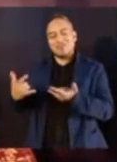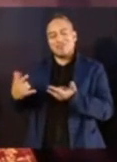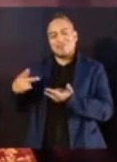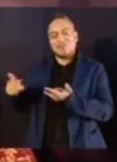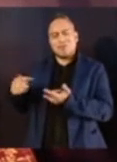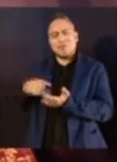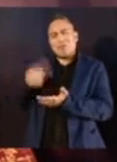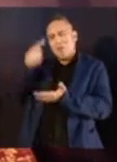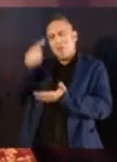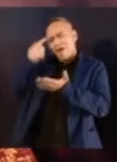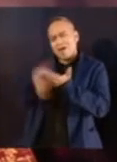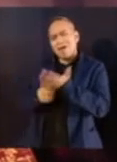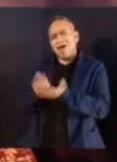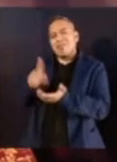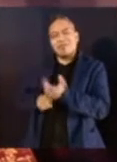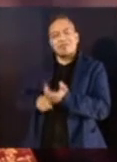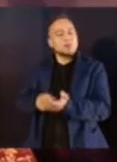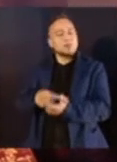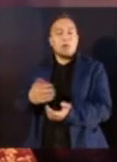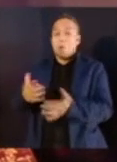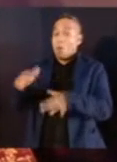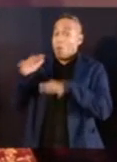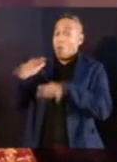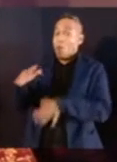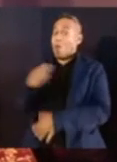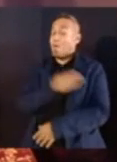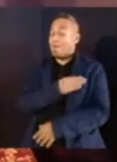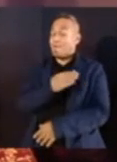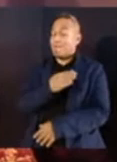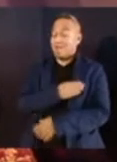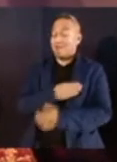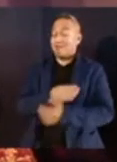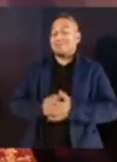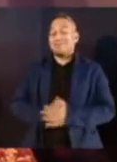de su talento literario. Gracias.